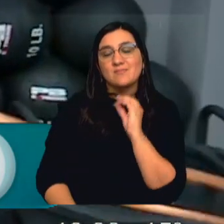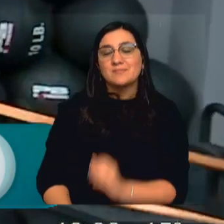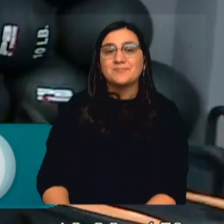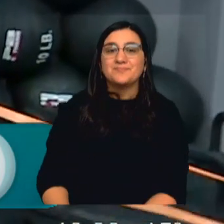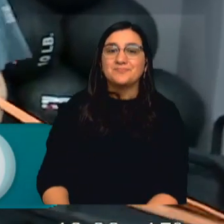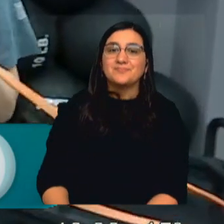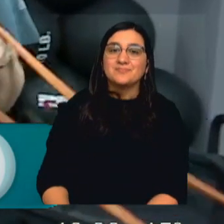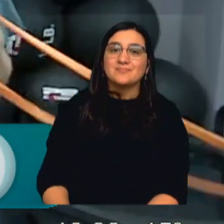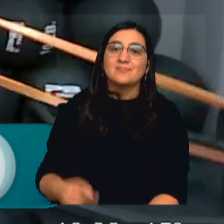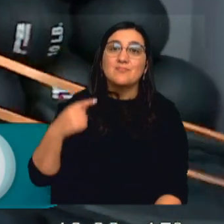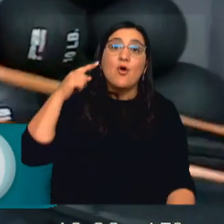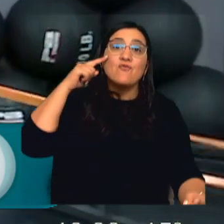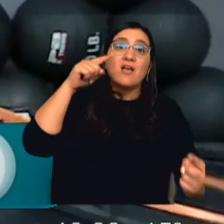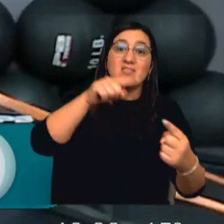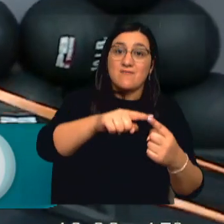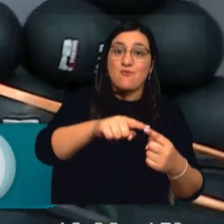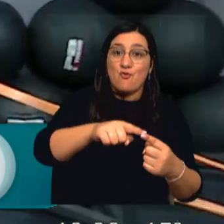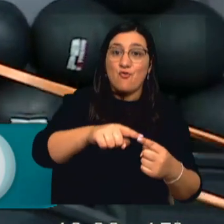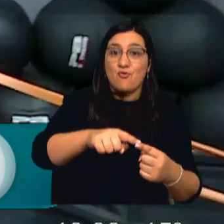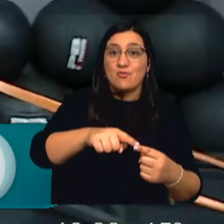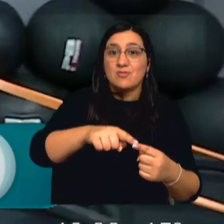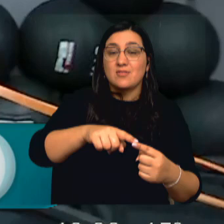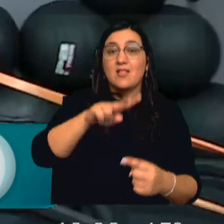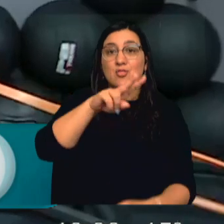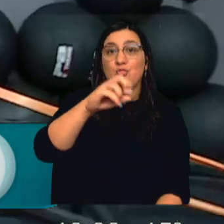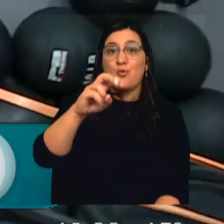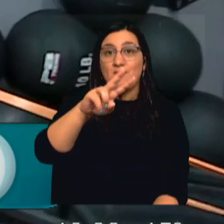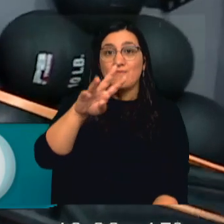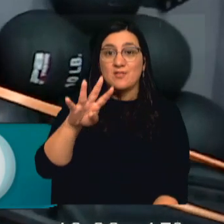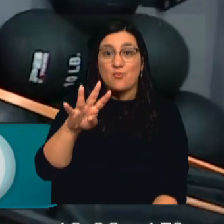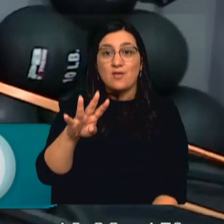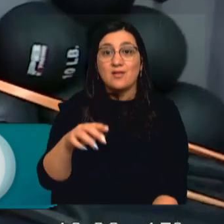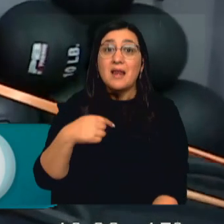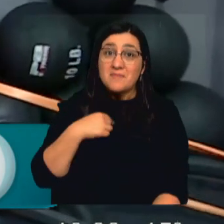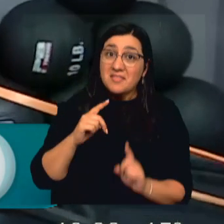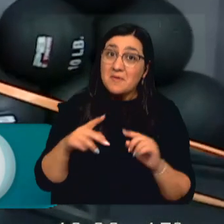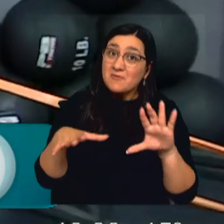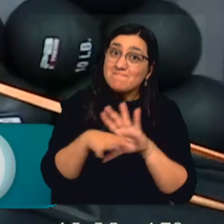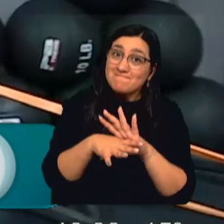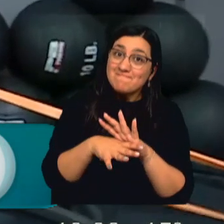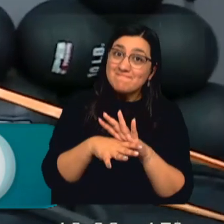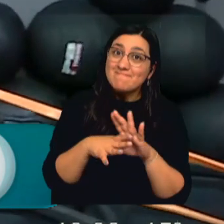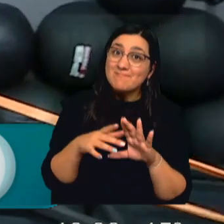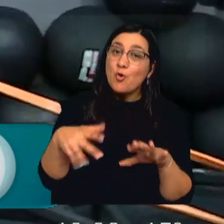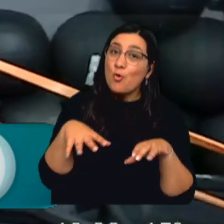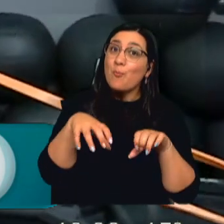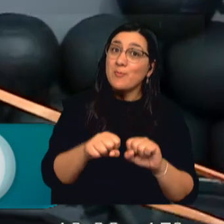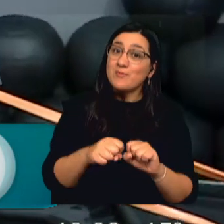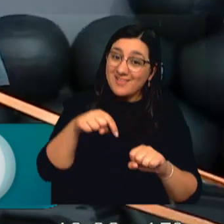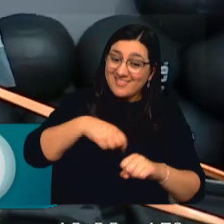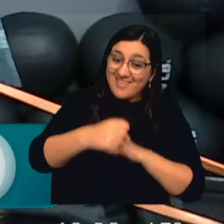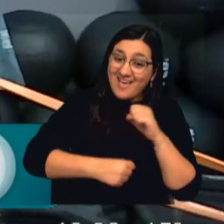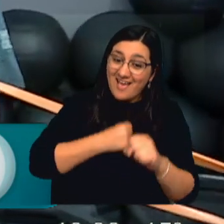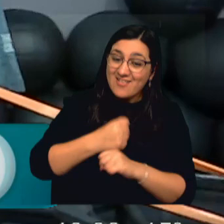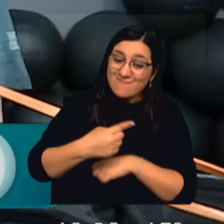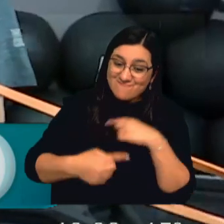vas ganando. Es mi misión de este 2024. Ah, es la mía también, Dinora. Así que hoy nos comprometemos en vivo de que este año nuestro año...